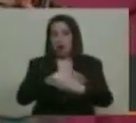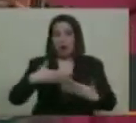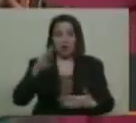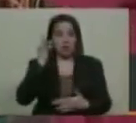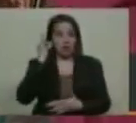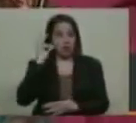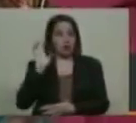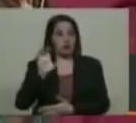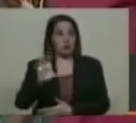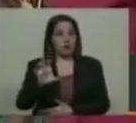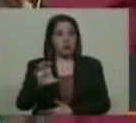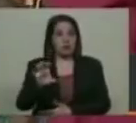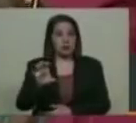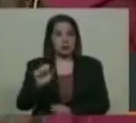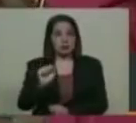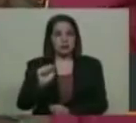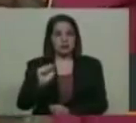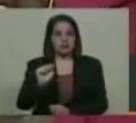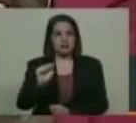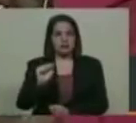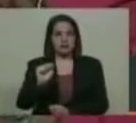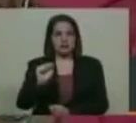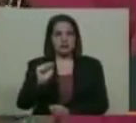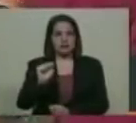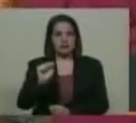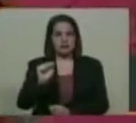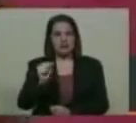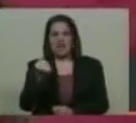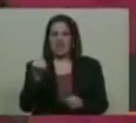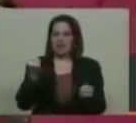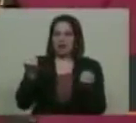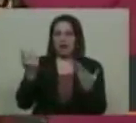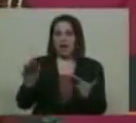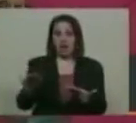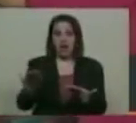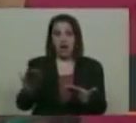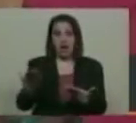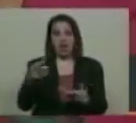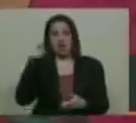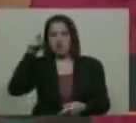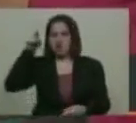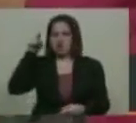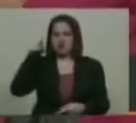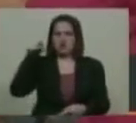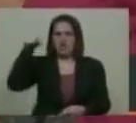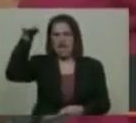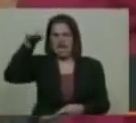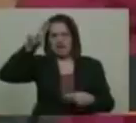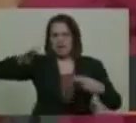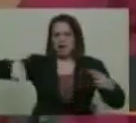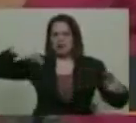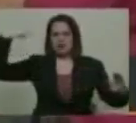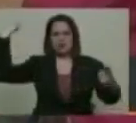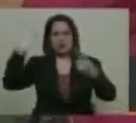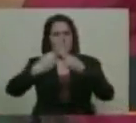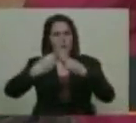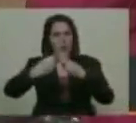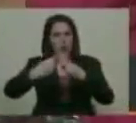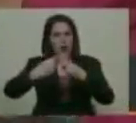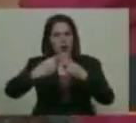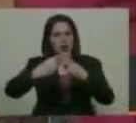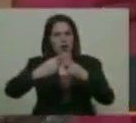país le van a garantizar que aquí más nunca